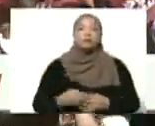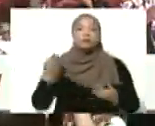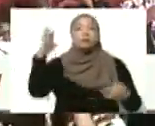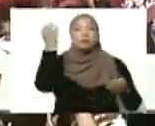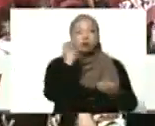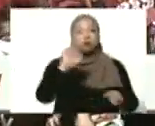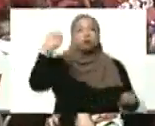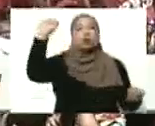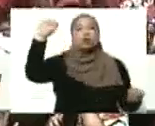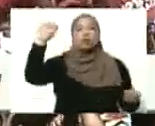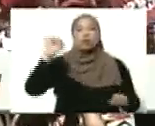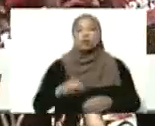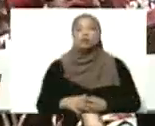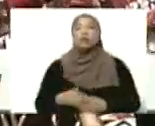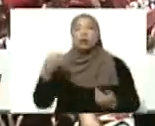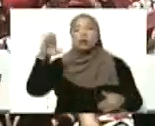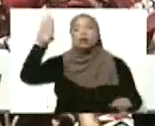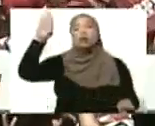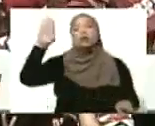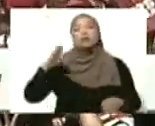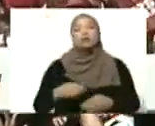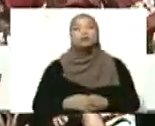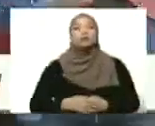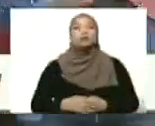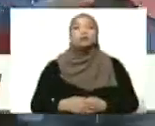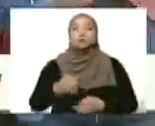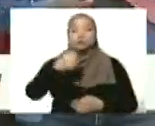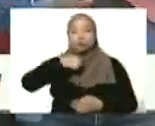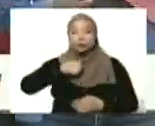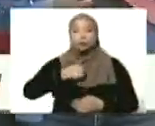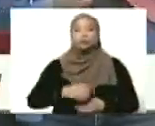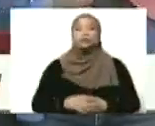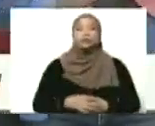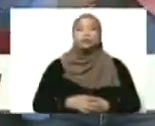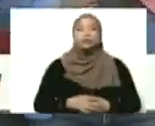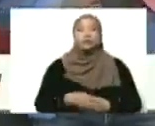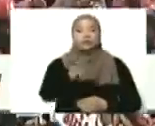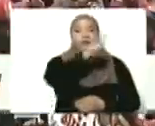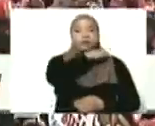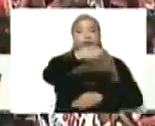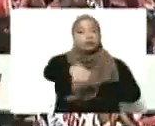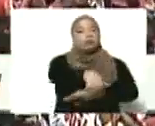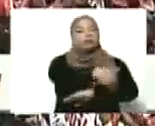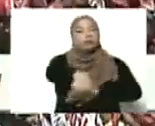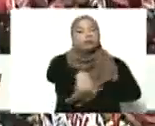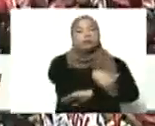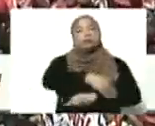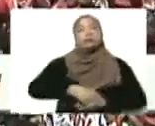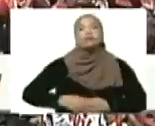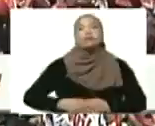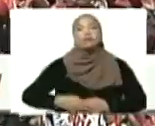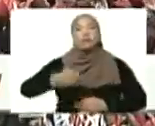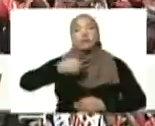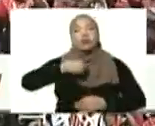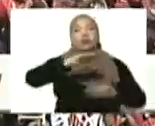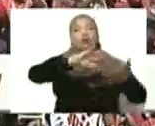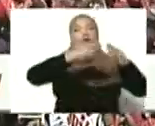socialismo, lo juro. Yo, jefe de calle, jefe de